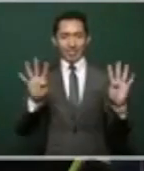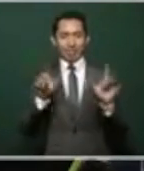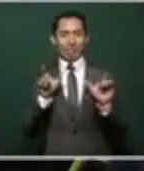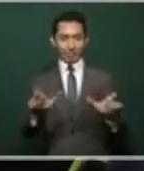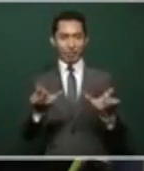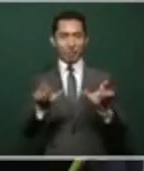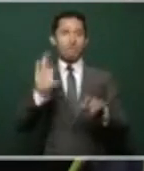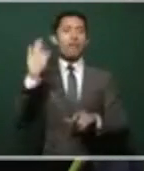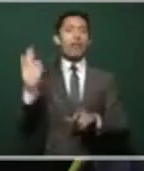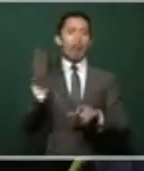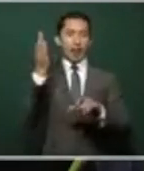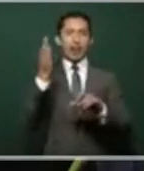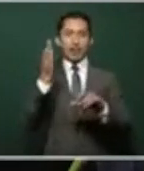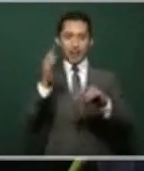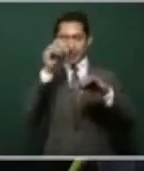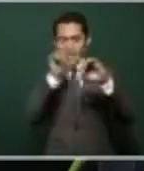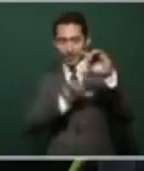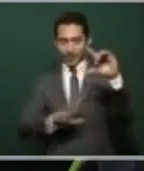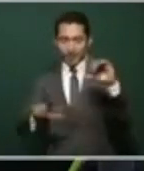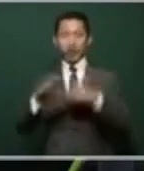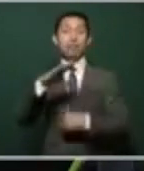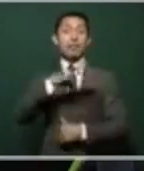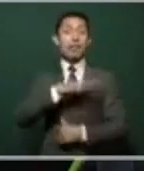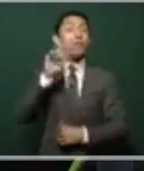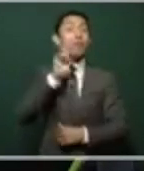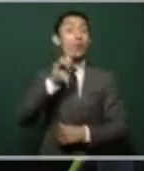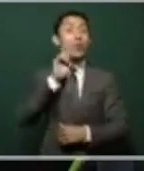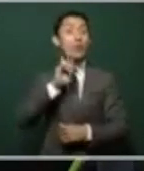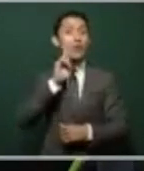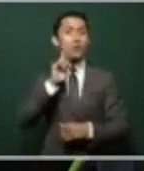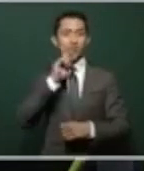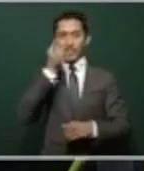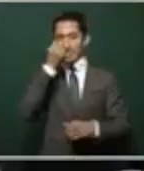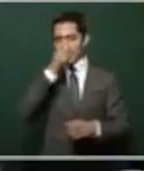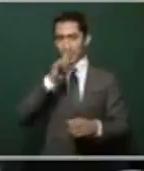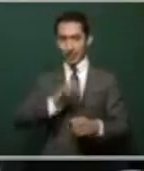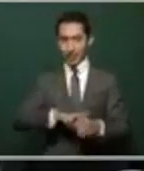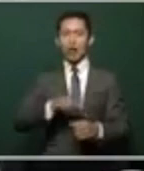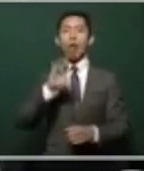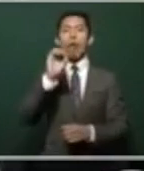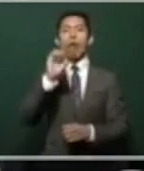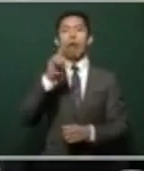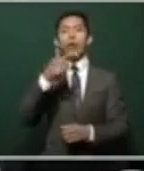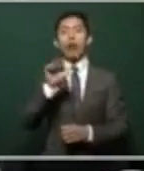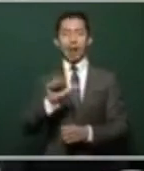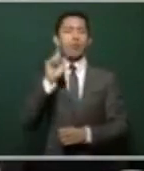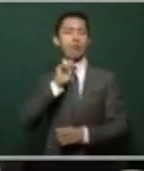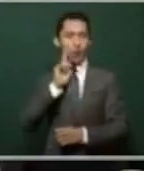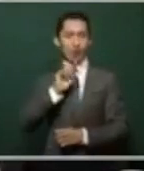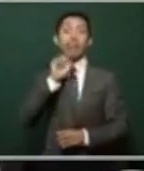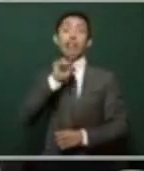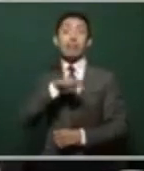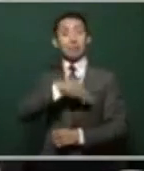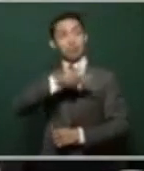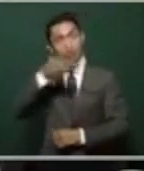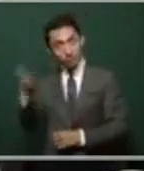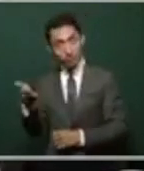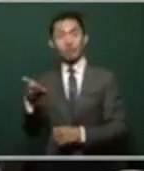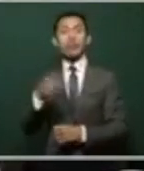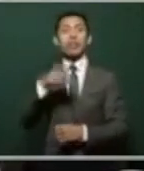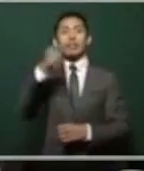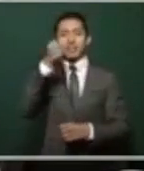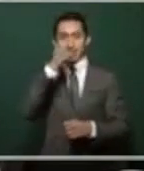Está con nosotros nuestra querida amiga y secretaria de Gobernación, Olga Sánchez Cordero, pero también está con nosotros el